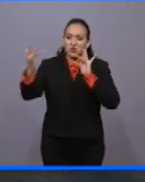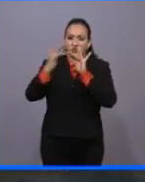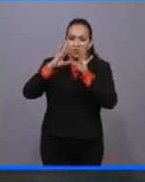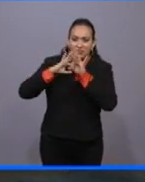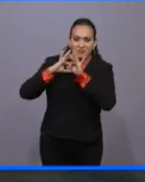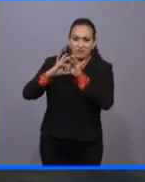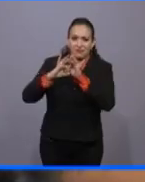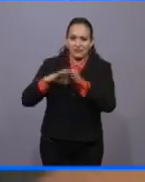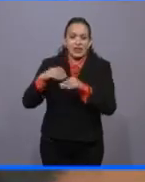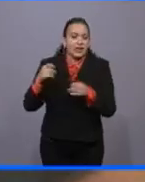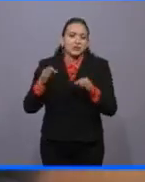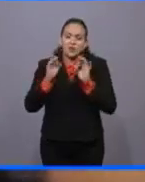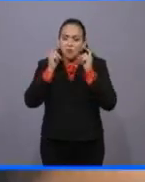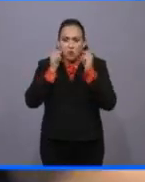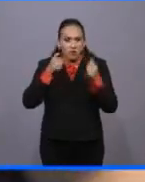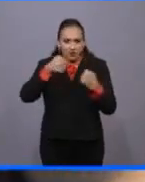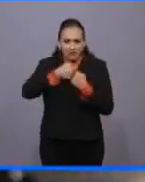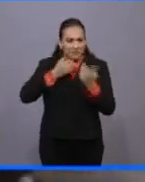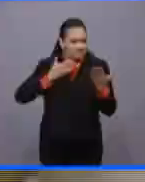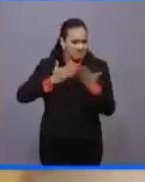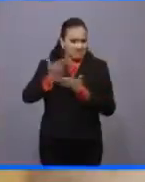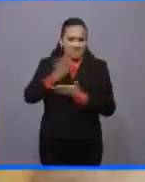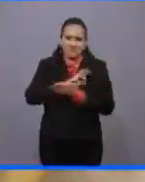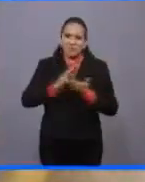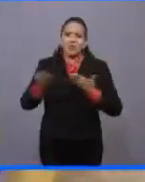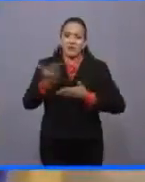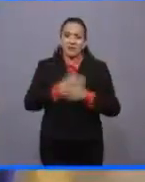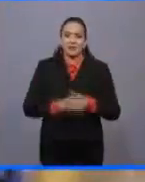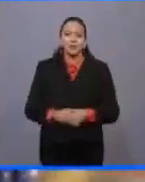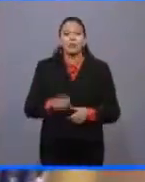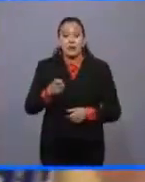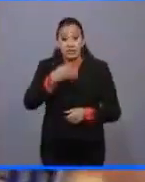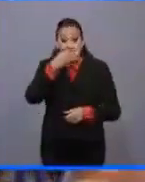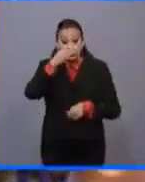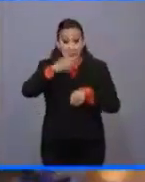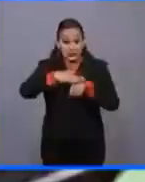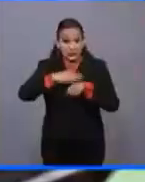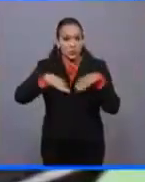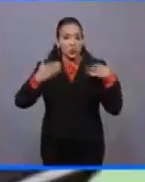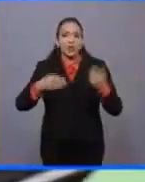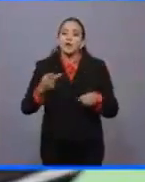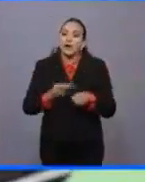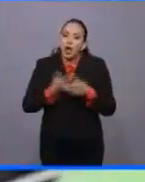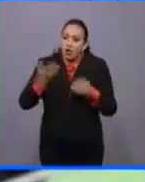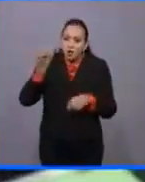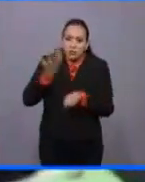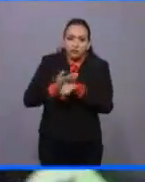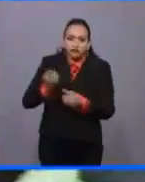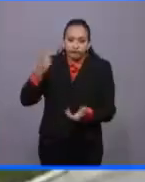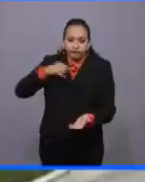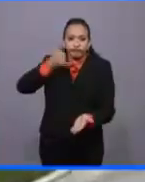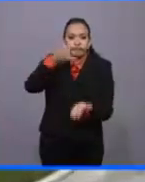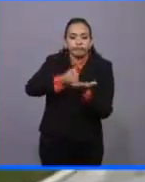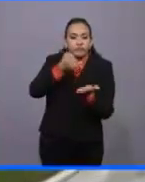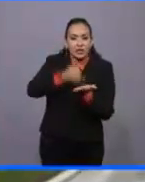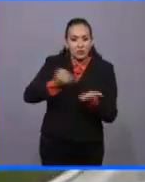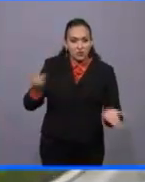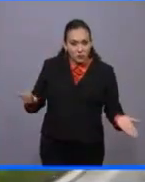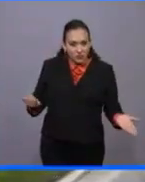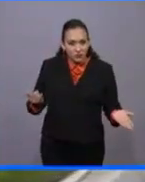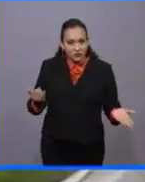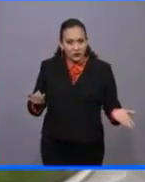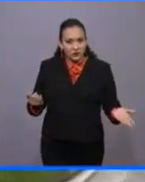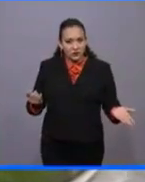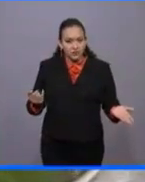varias veces la frontera. En este sentido, alertaron de la gravedad de la imposición de aranceles en materia económica,